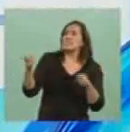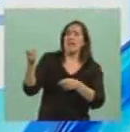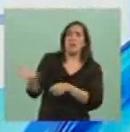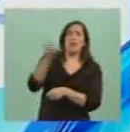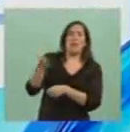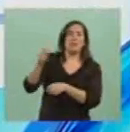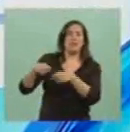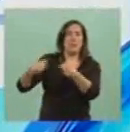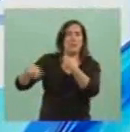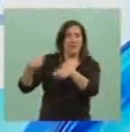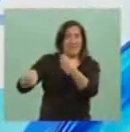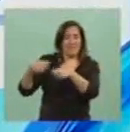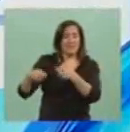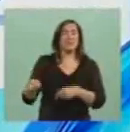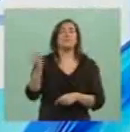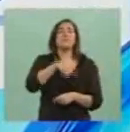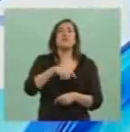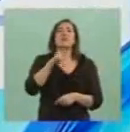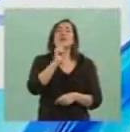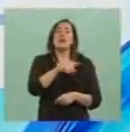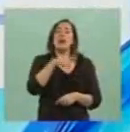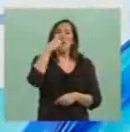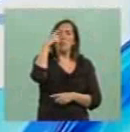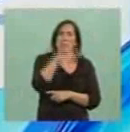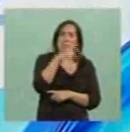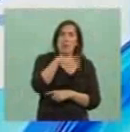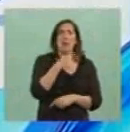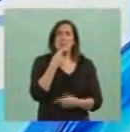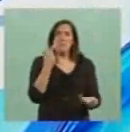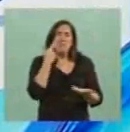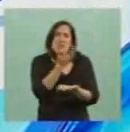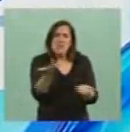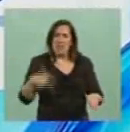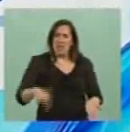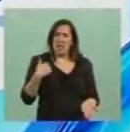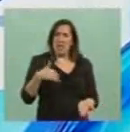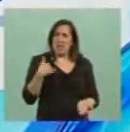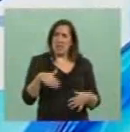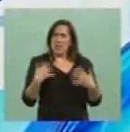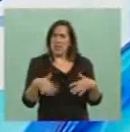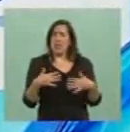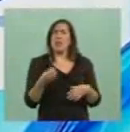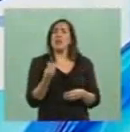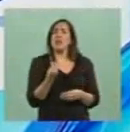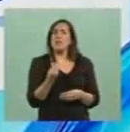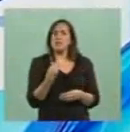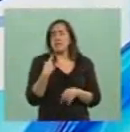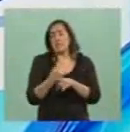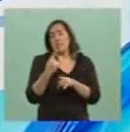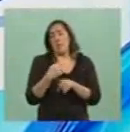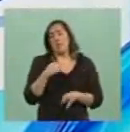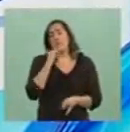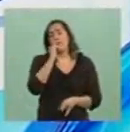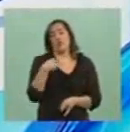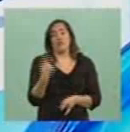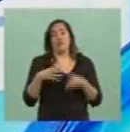75% de la industria petroquímica. Miren ustedes este país, qué dual, ¿no? En realidad, siempre hemos dicho, por lo menos